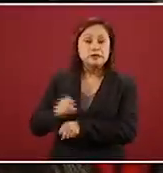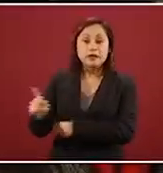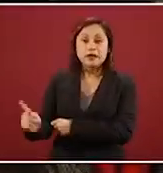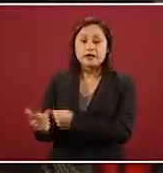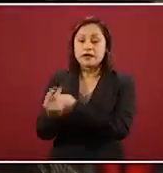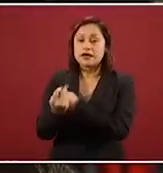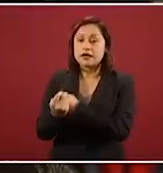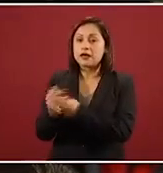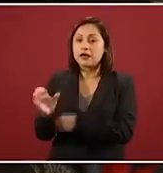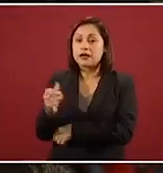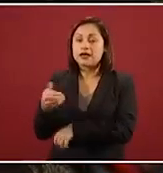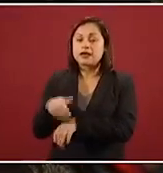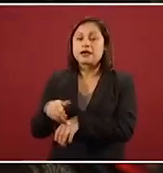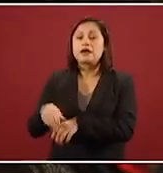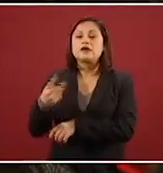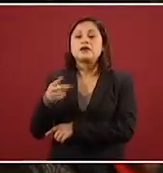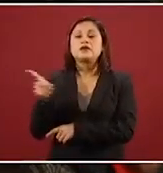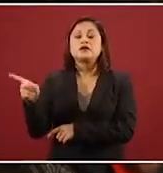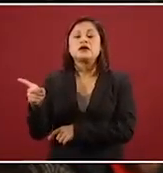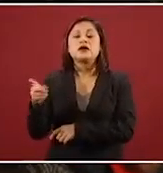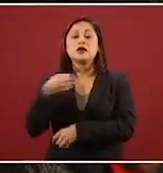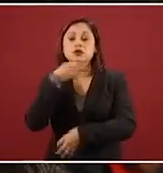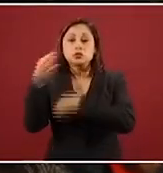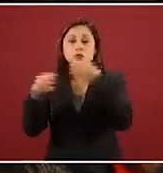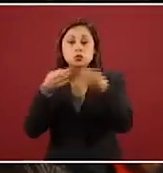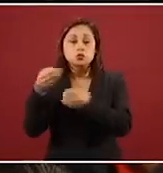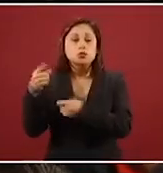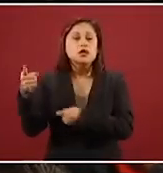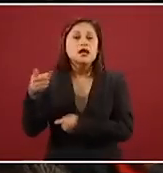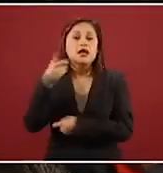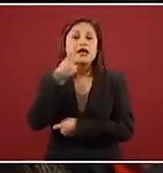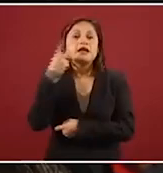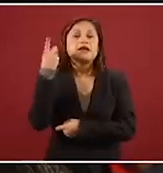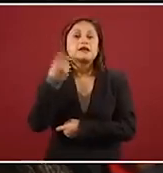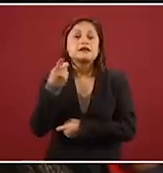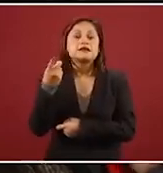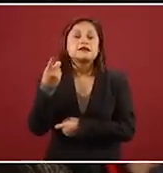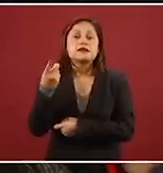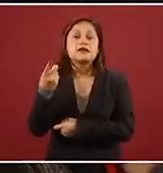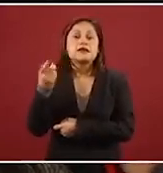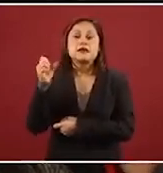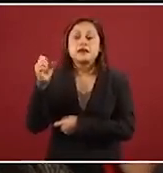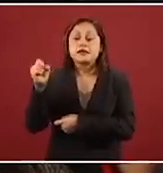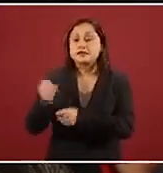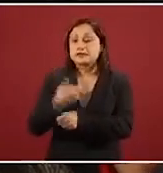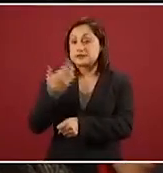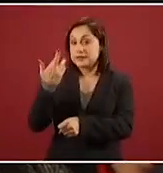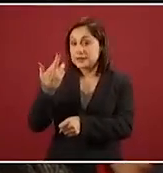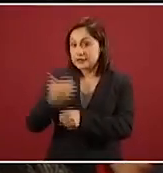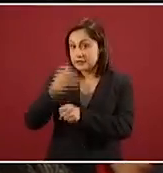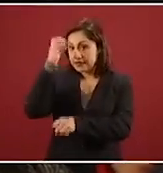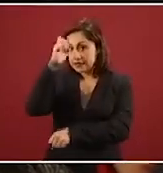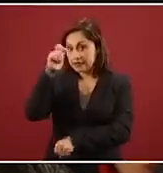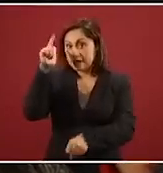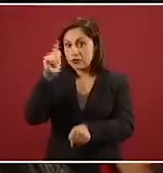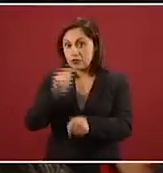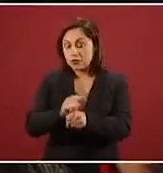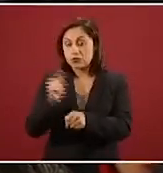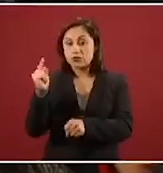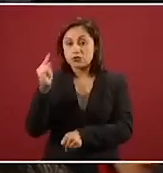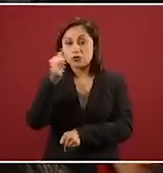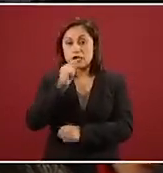Fátima Monterroso en donde la Secretaría de Agricultura repartió maíz con gorgojo en la Sierra de Guerrero,